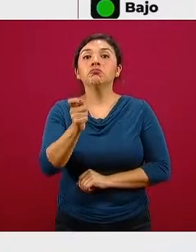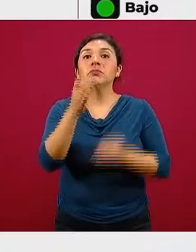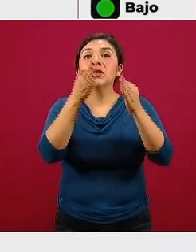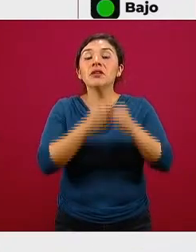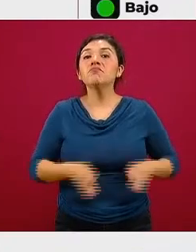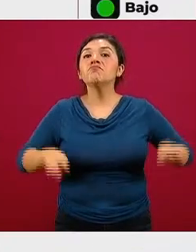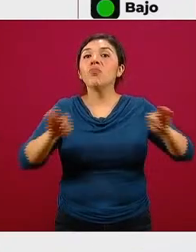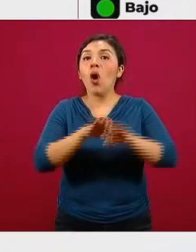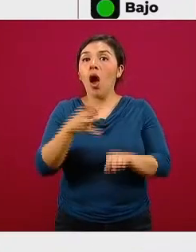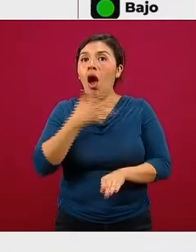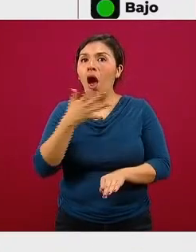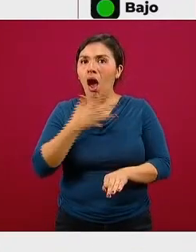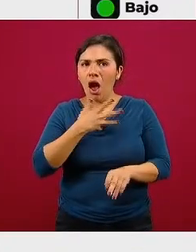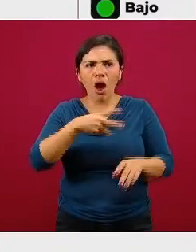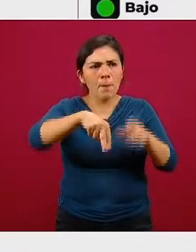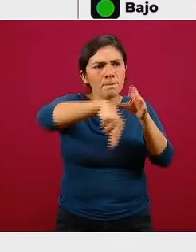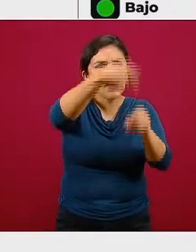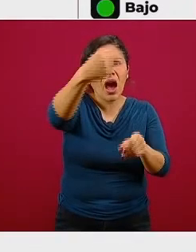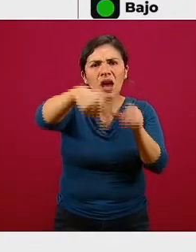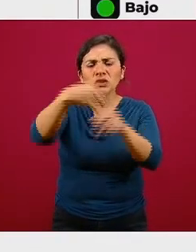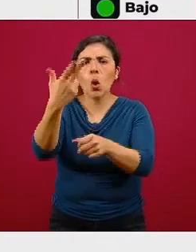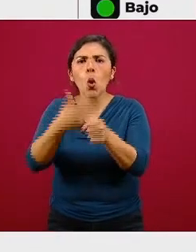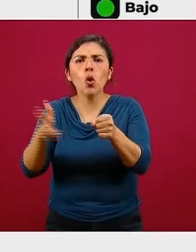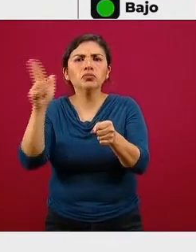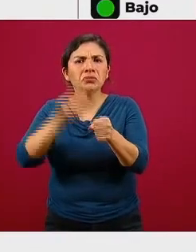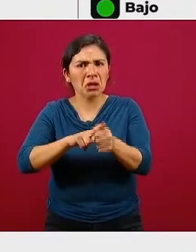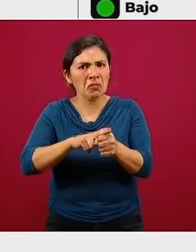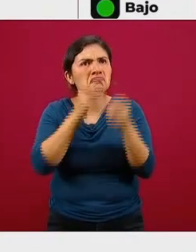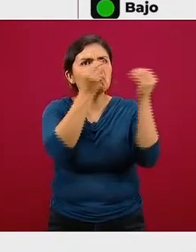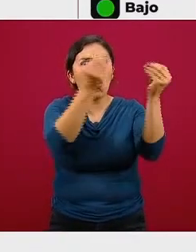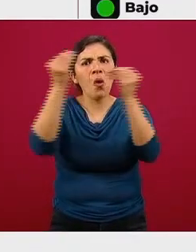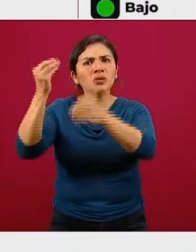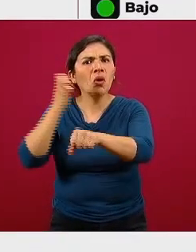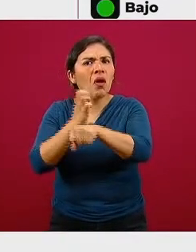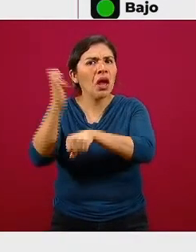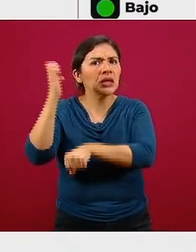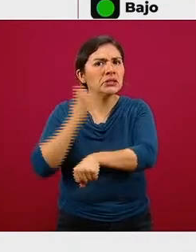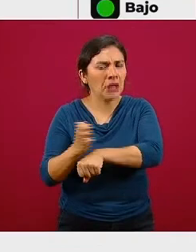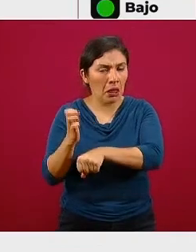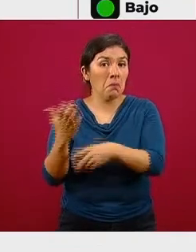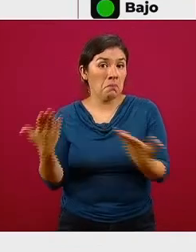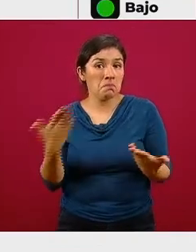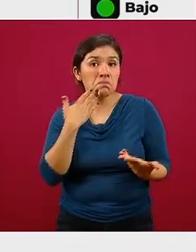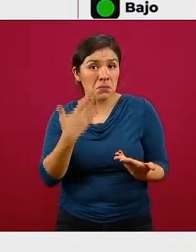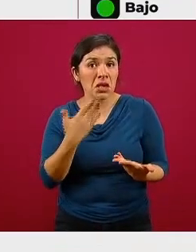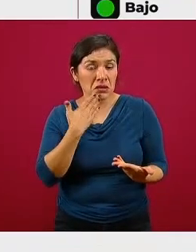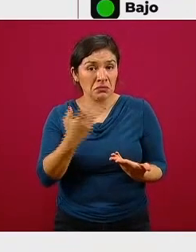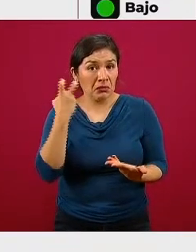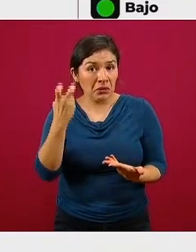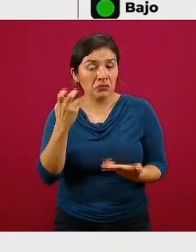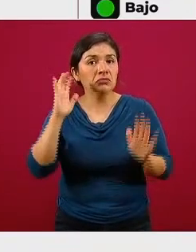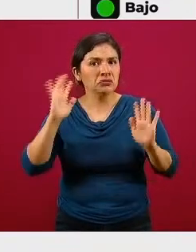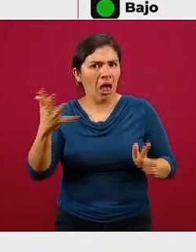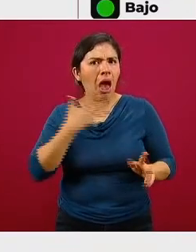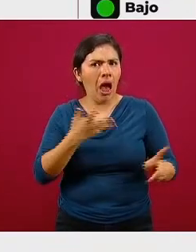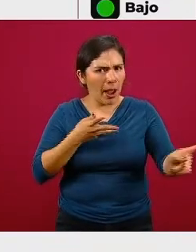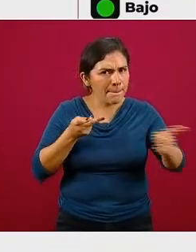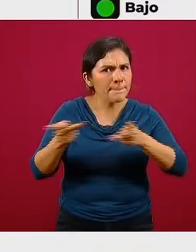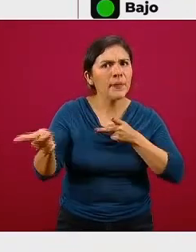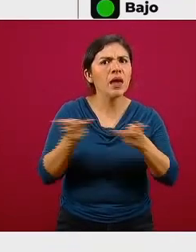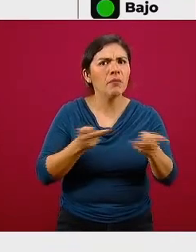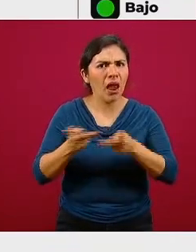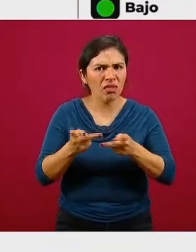importante capacidad hospitalaria en muchos de nuestros estados de la República que están ya